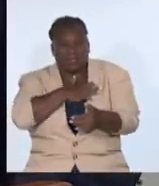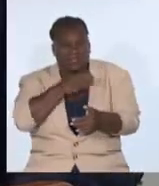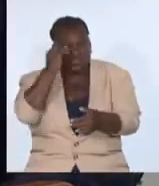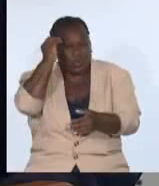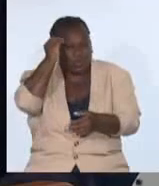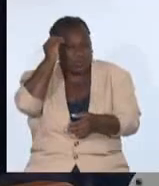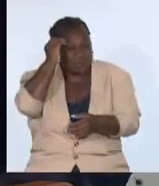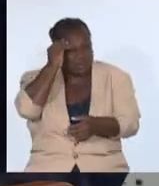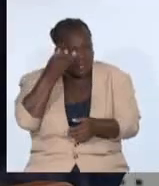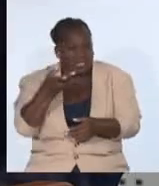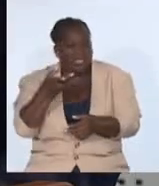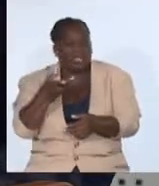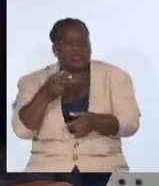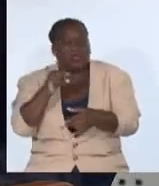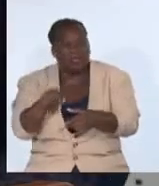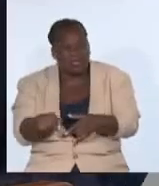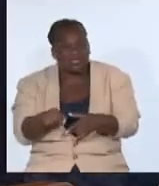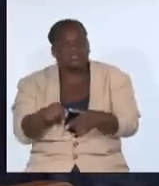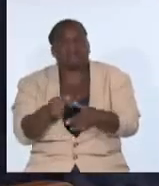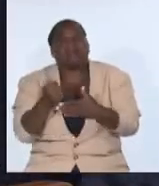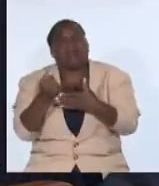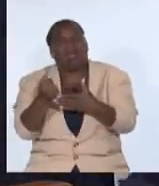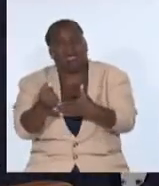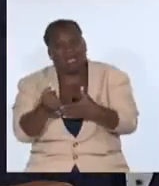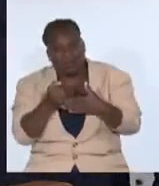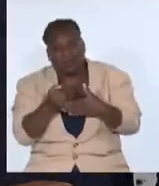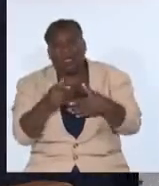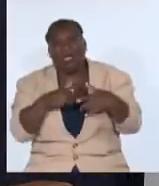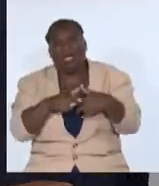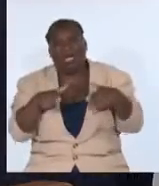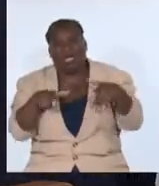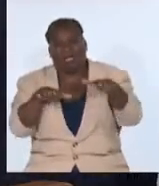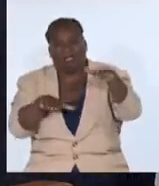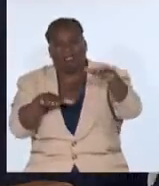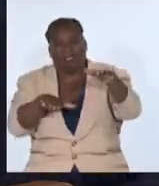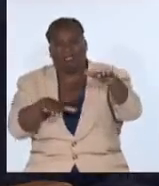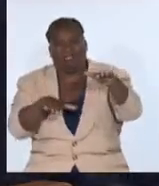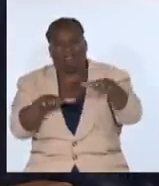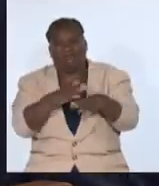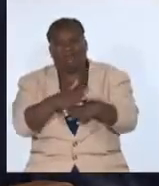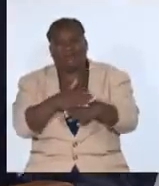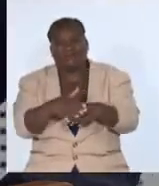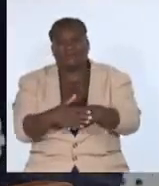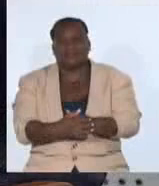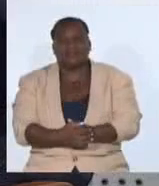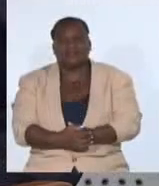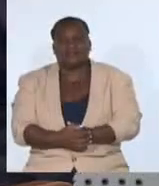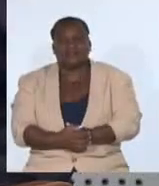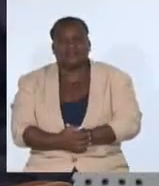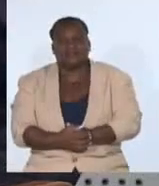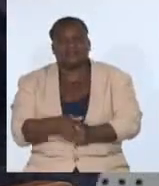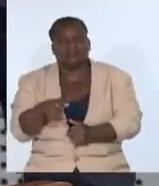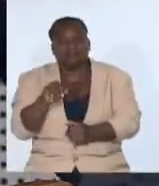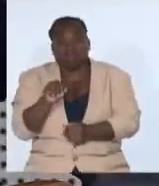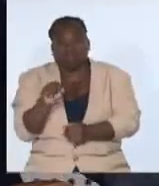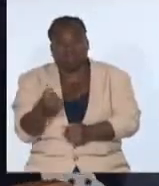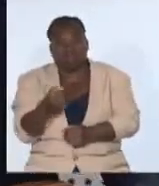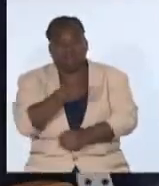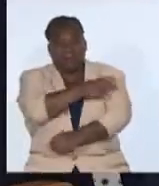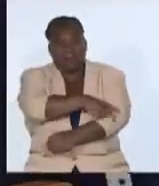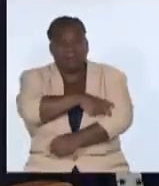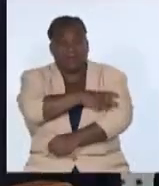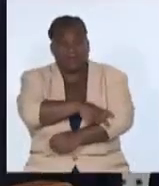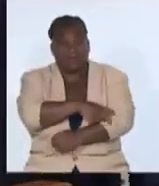contribuye a ampliar la brecha y limita así el acceso al desarrollo se presiona a los países en desarrollo